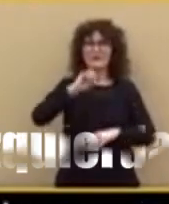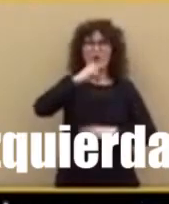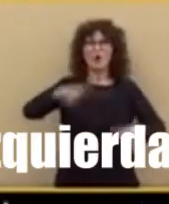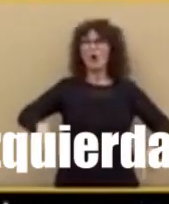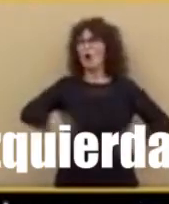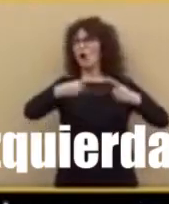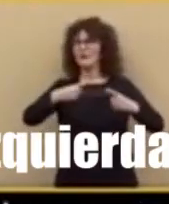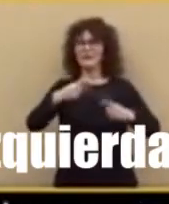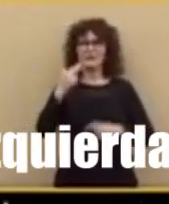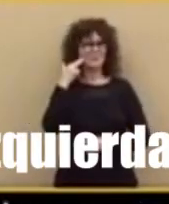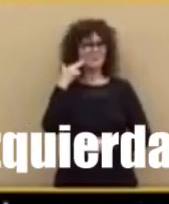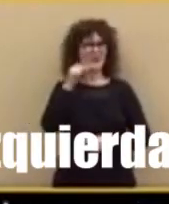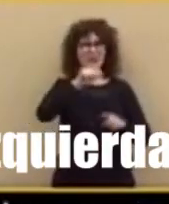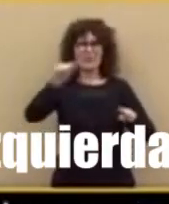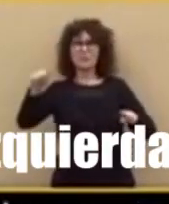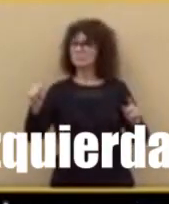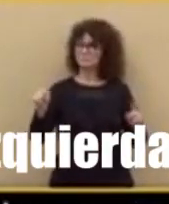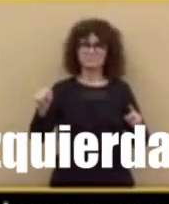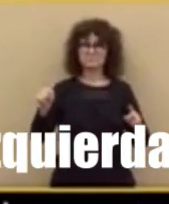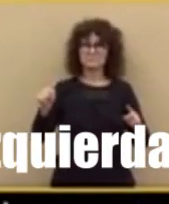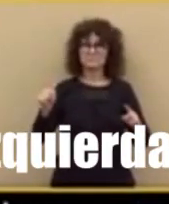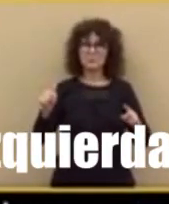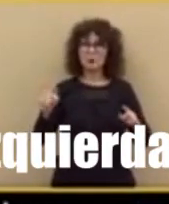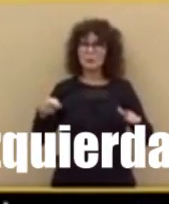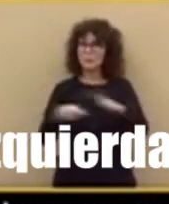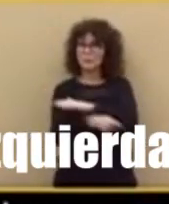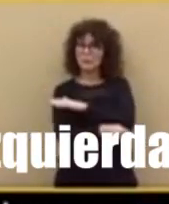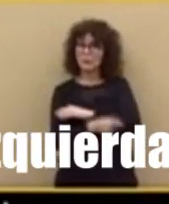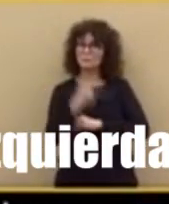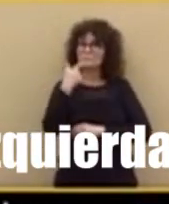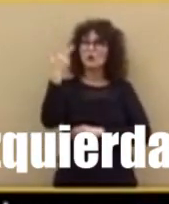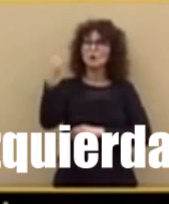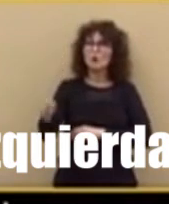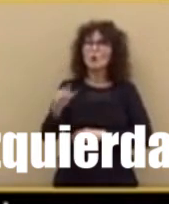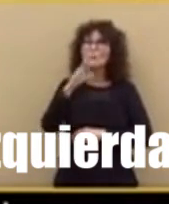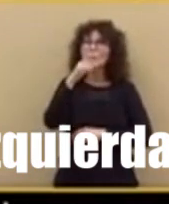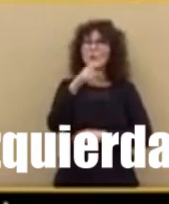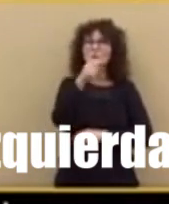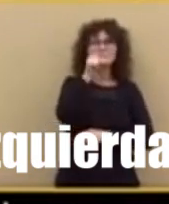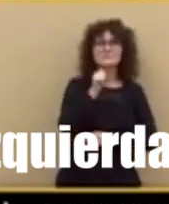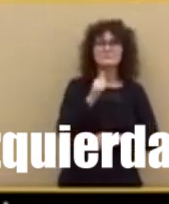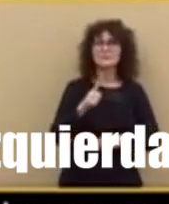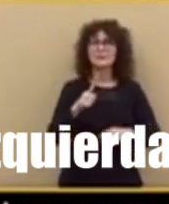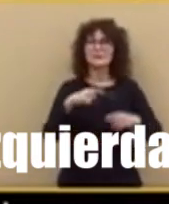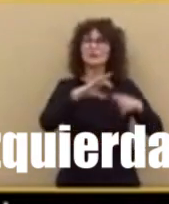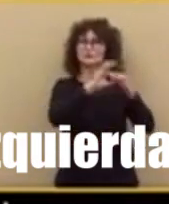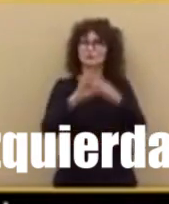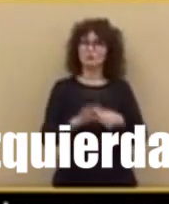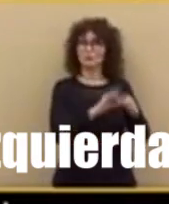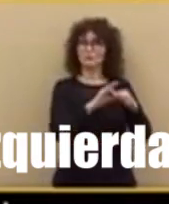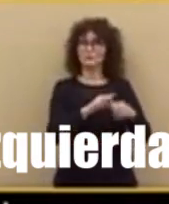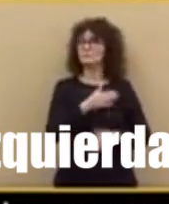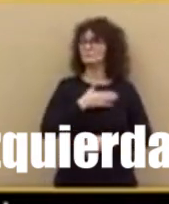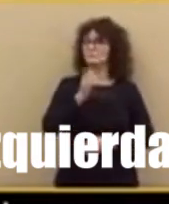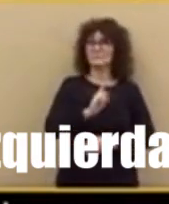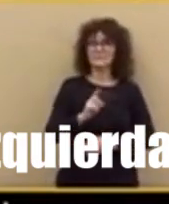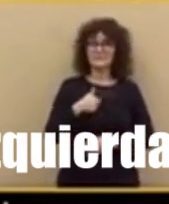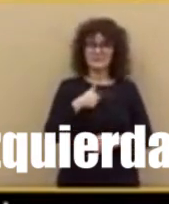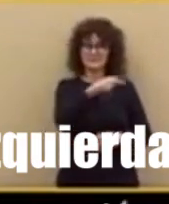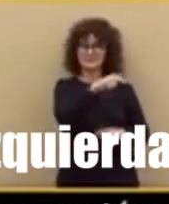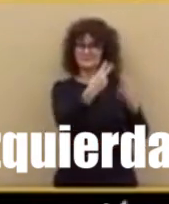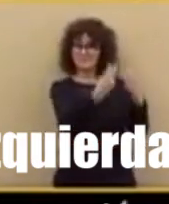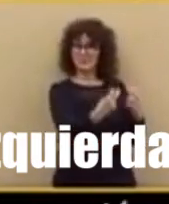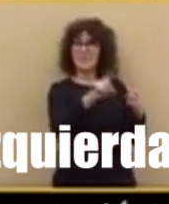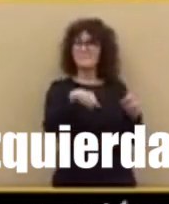Decimos no a su moción porque decimos no a Sánchez y a sus socios, los visibles y el que está en la sombra, que